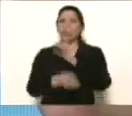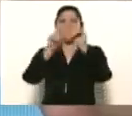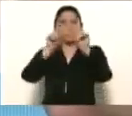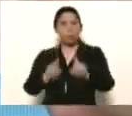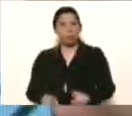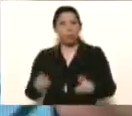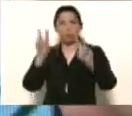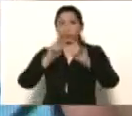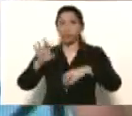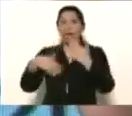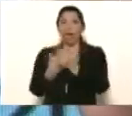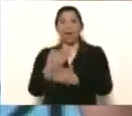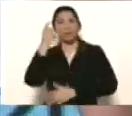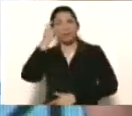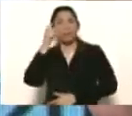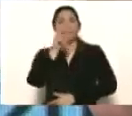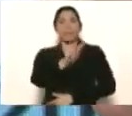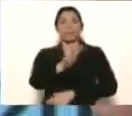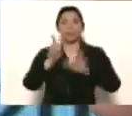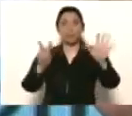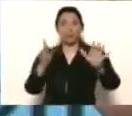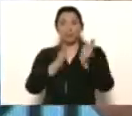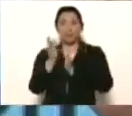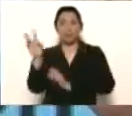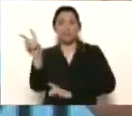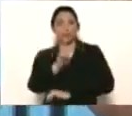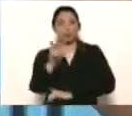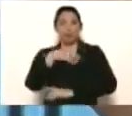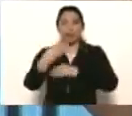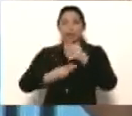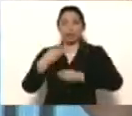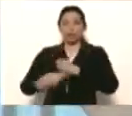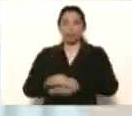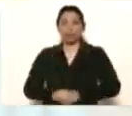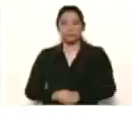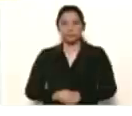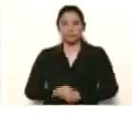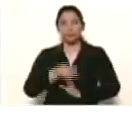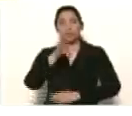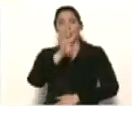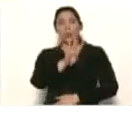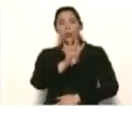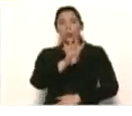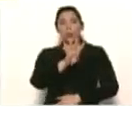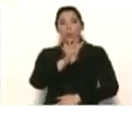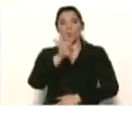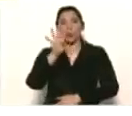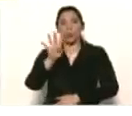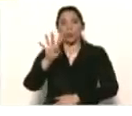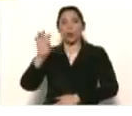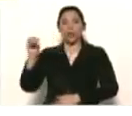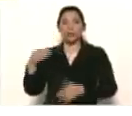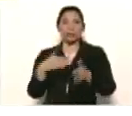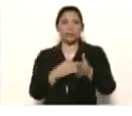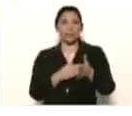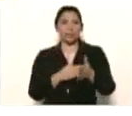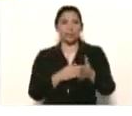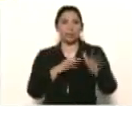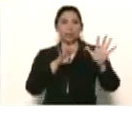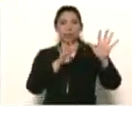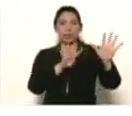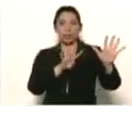hasta el día 27 de abril venezuela realizado 440 mil